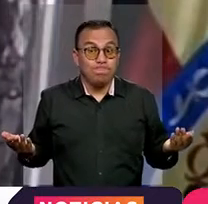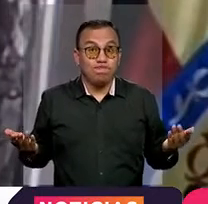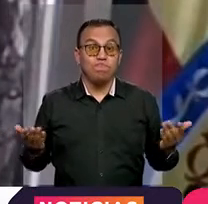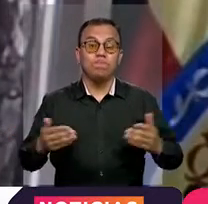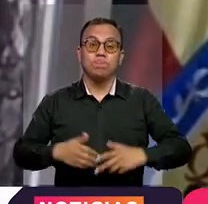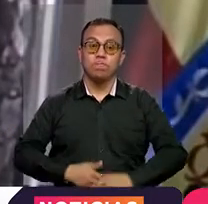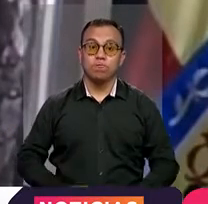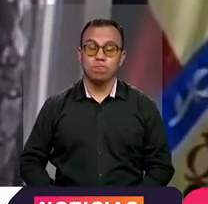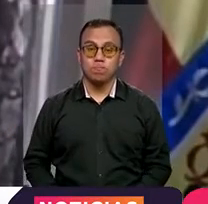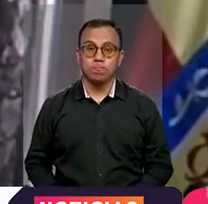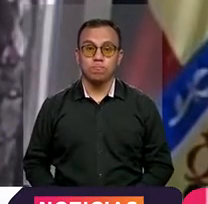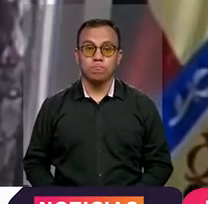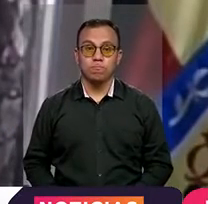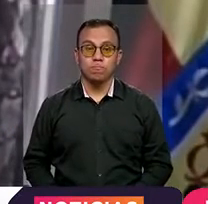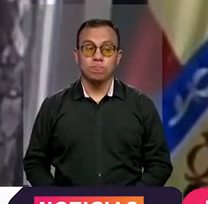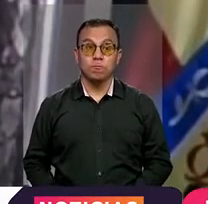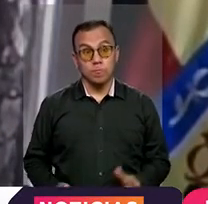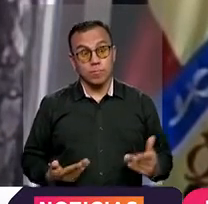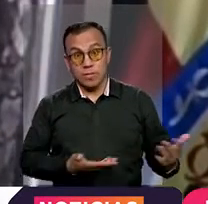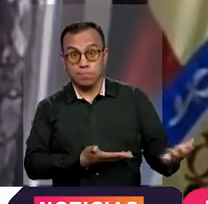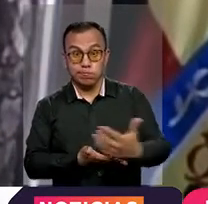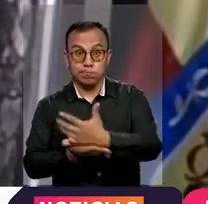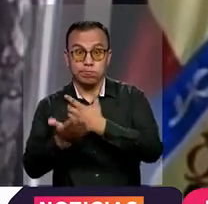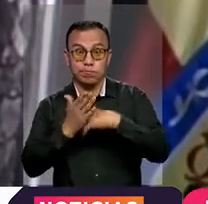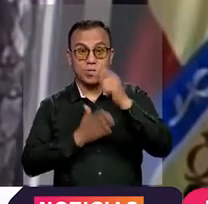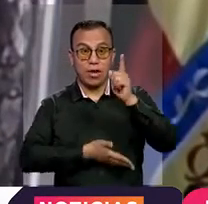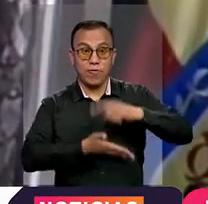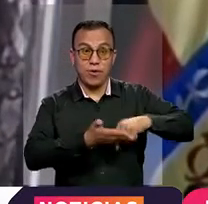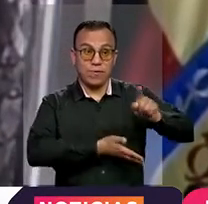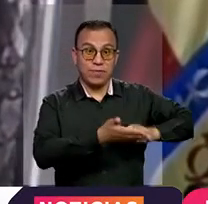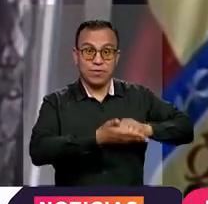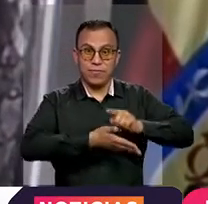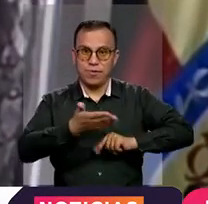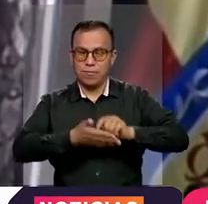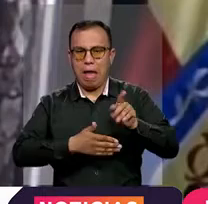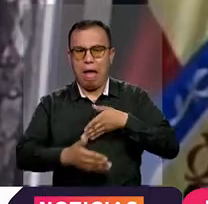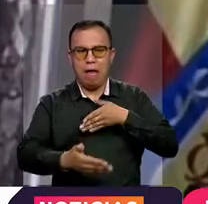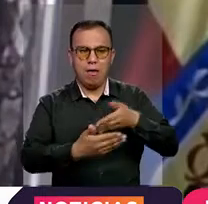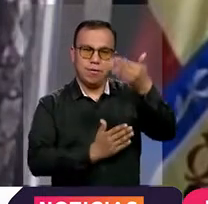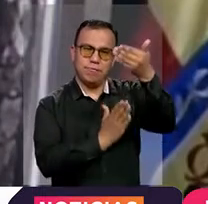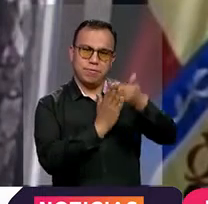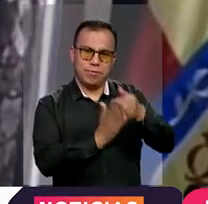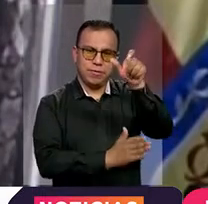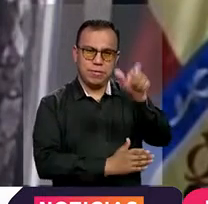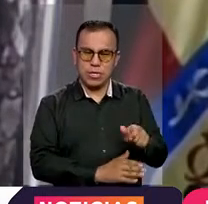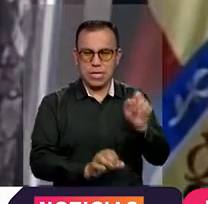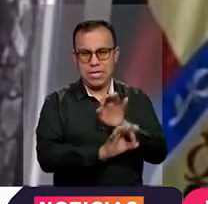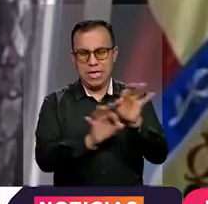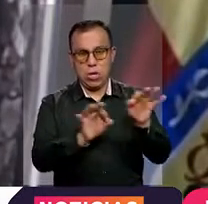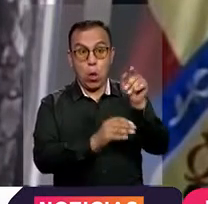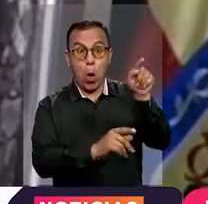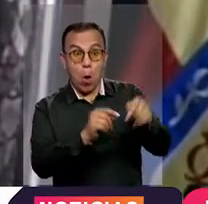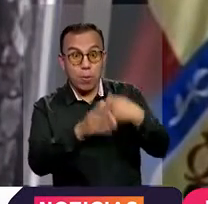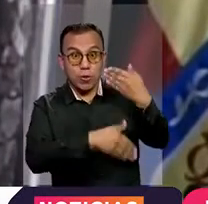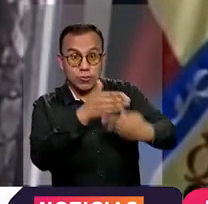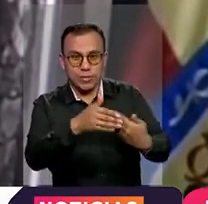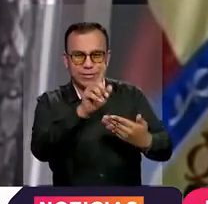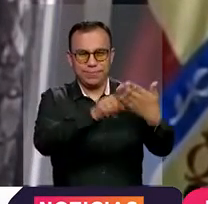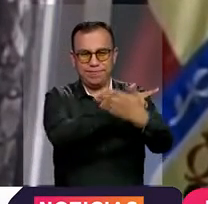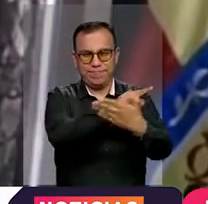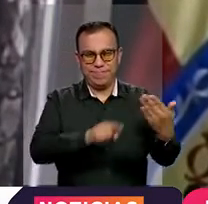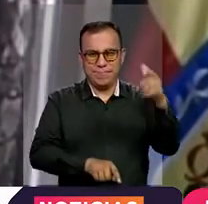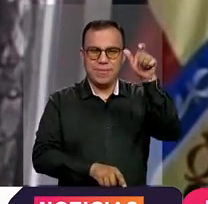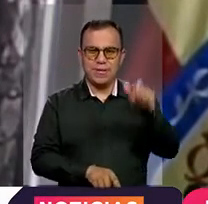están recogiendo las firmas para alguna moción de censura o de observación sobre el